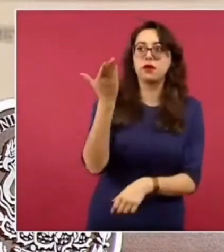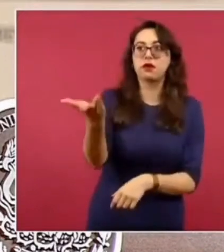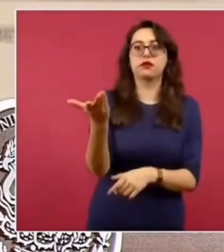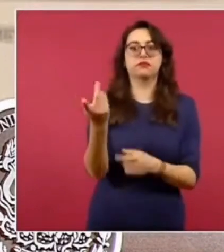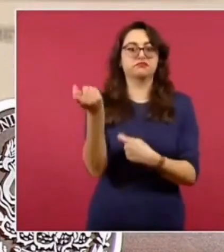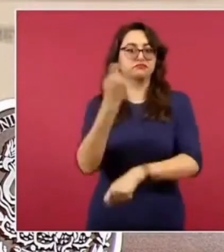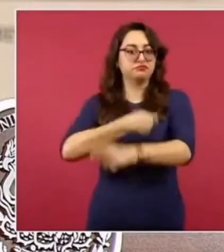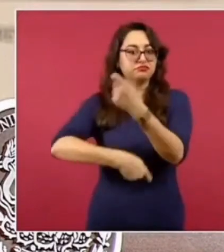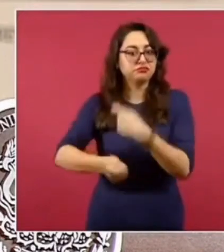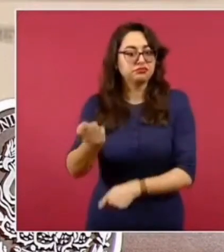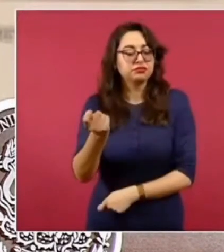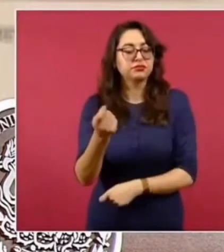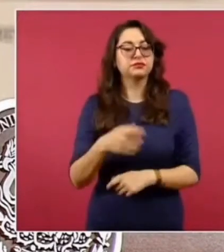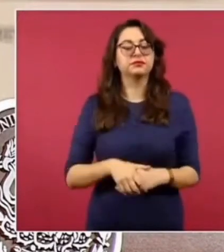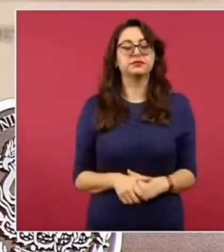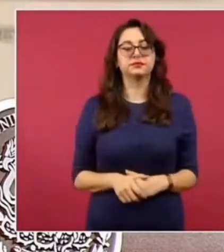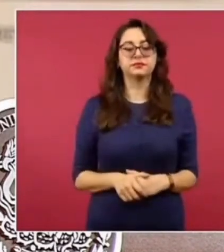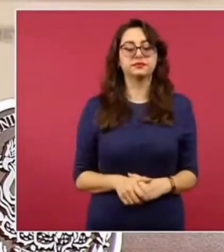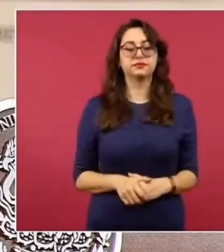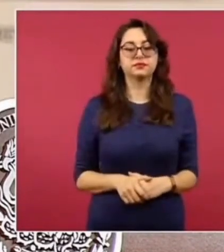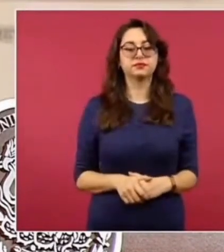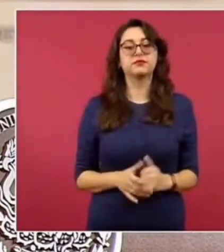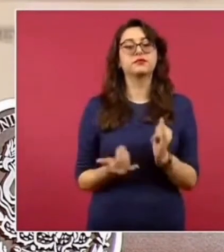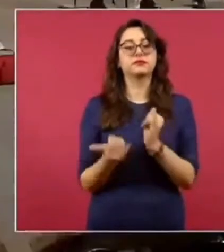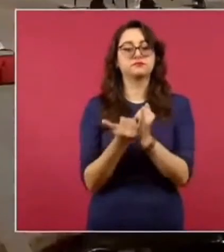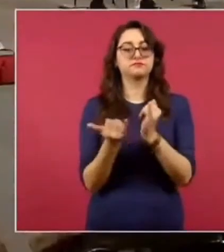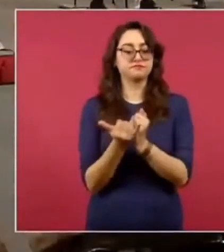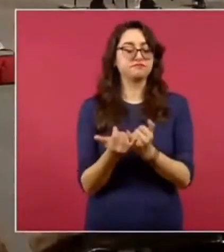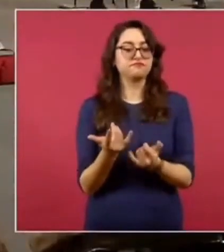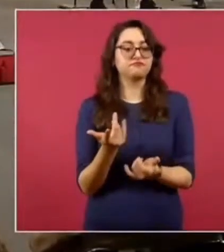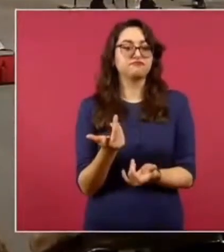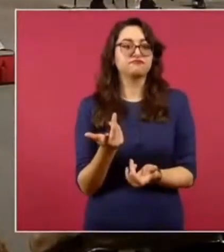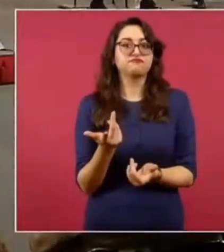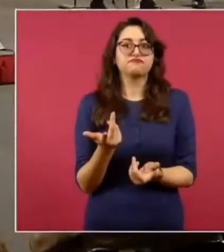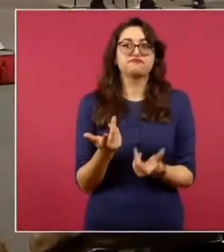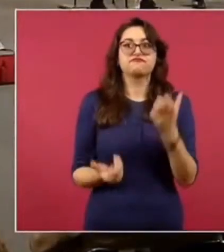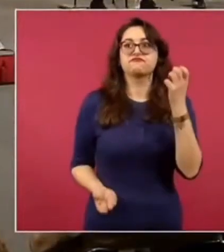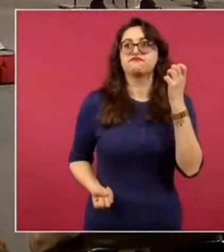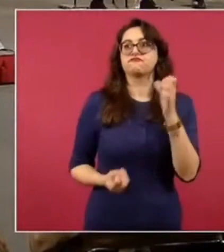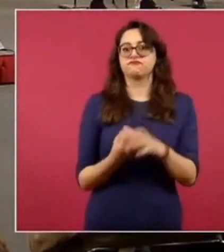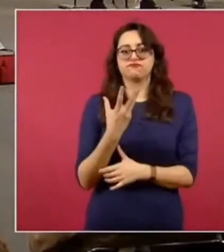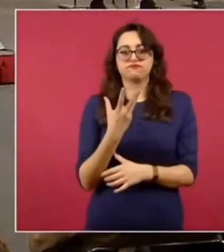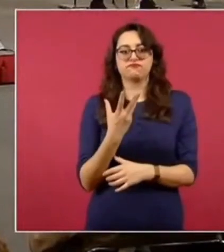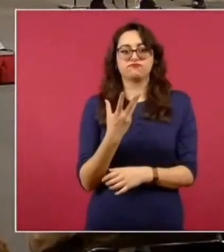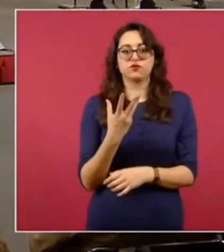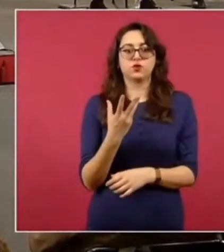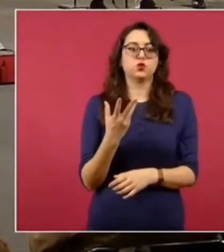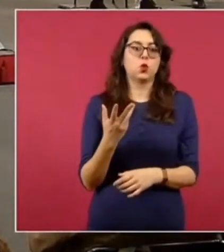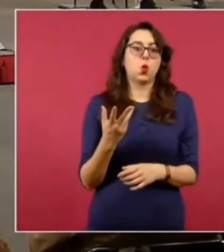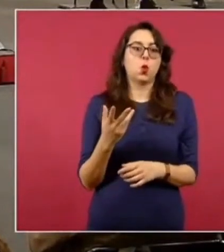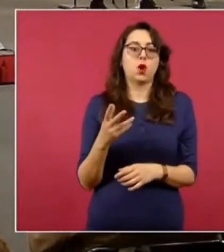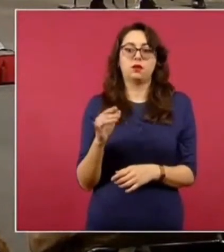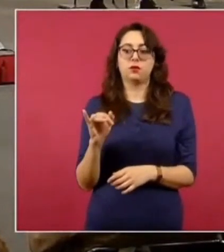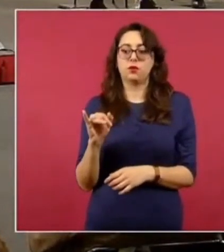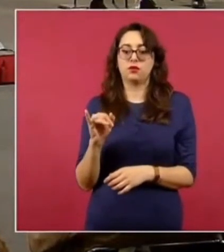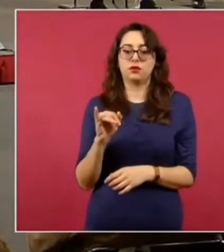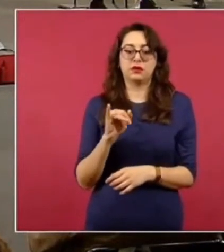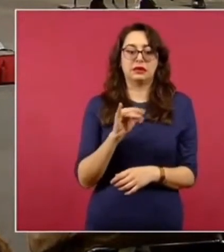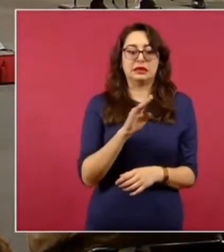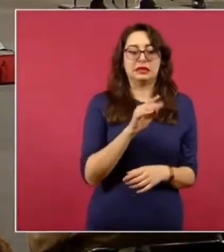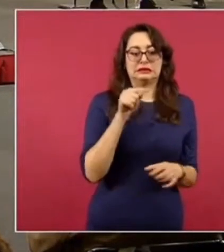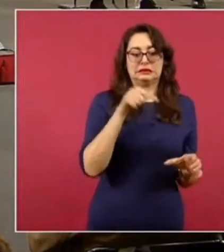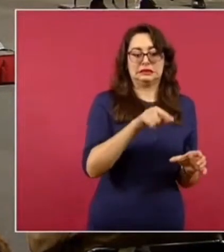partir de la necesidad. Además, pues lo que estamos implementando es lo que se usa en el IMSS desde hace tiempo, el sistema